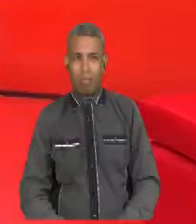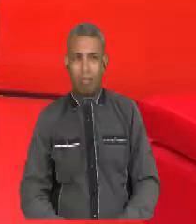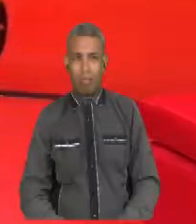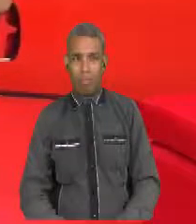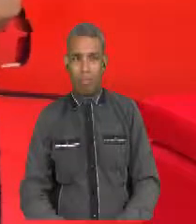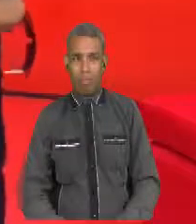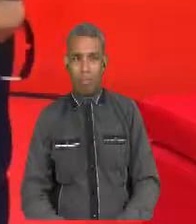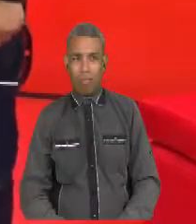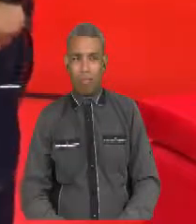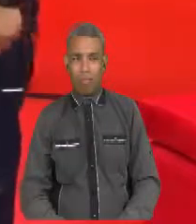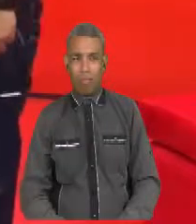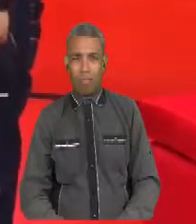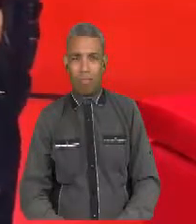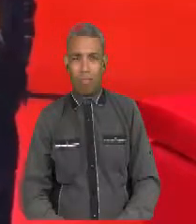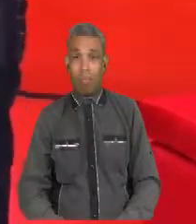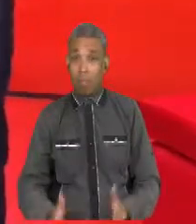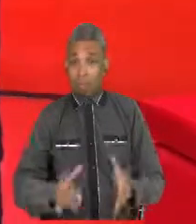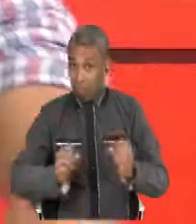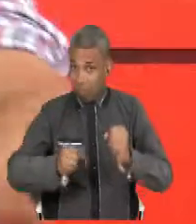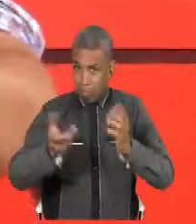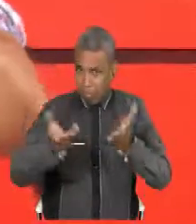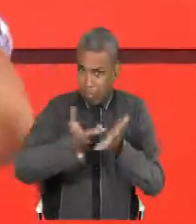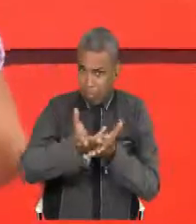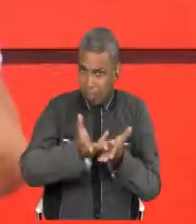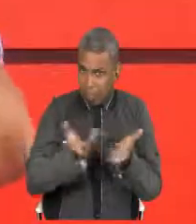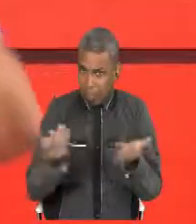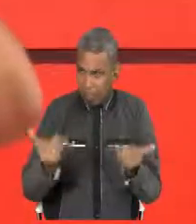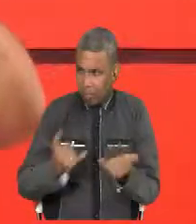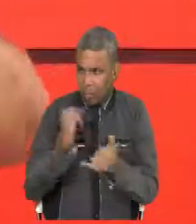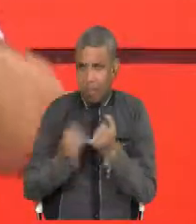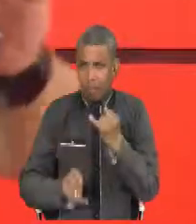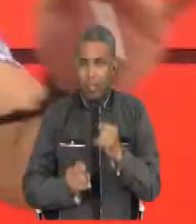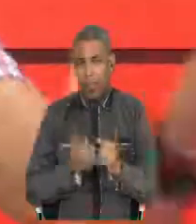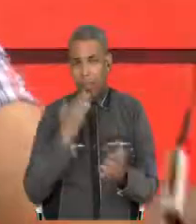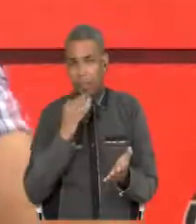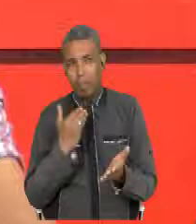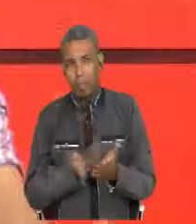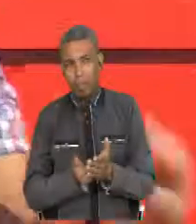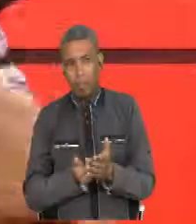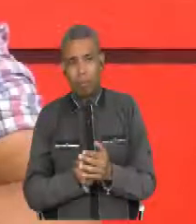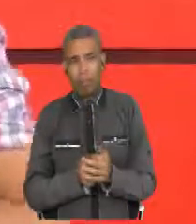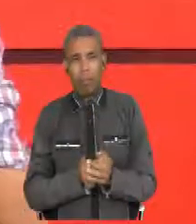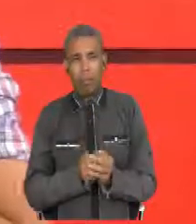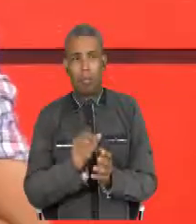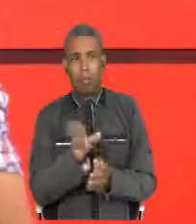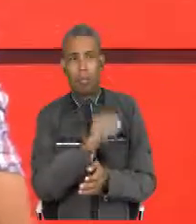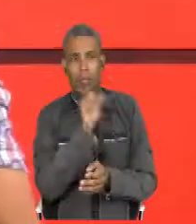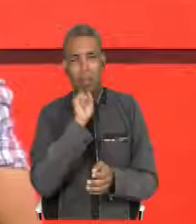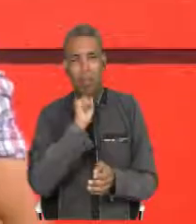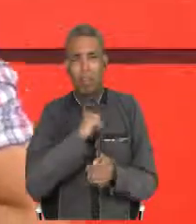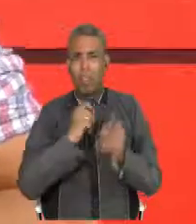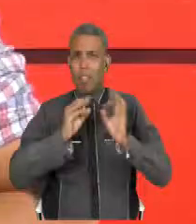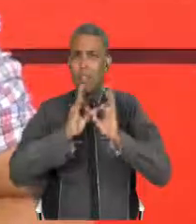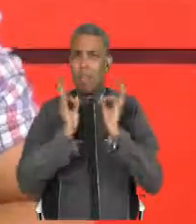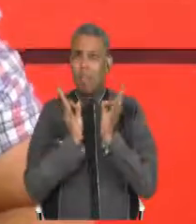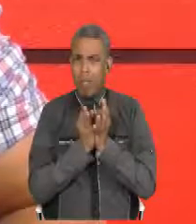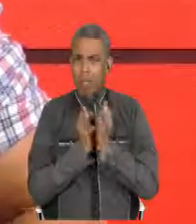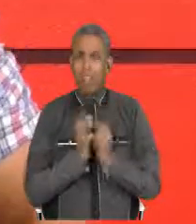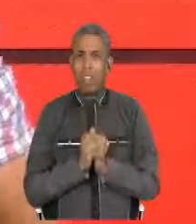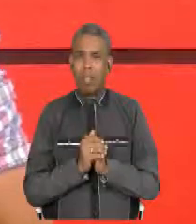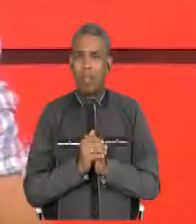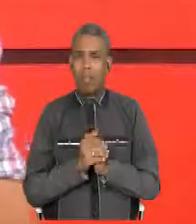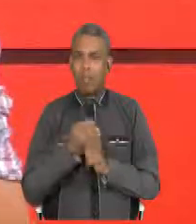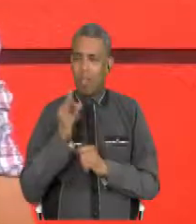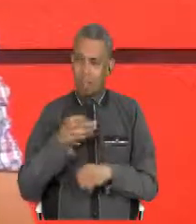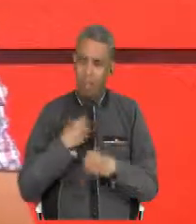arte y para que, por supuesto, te escuchen. No, primero que todo, gracias a la gente de Barranca Bermeja, a mi familia, sobre todo, que siempre ha estado al